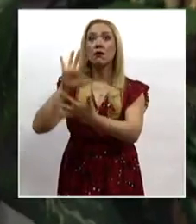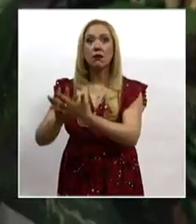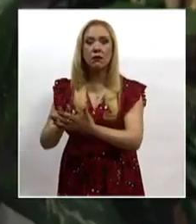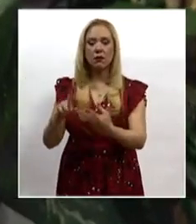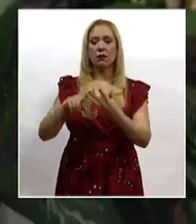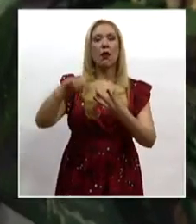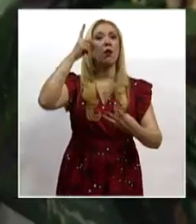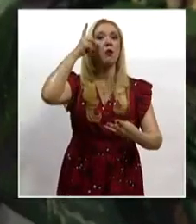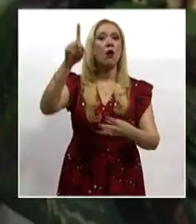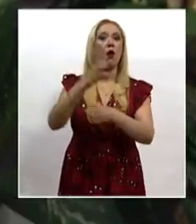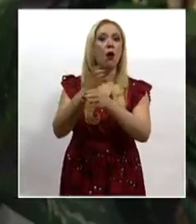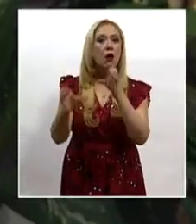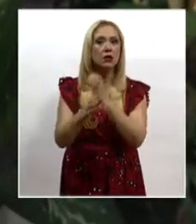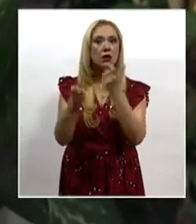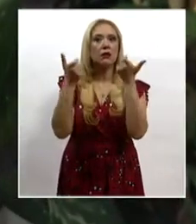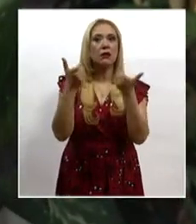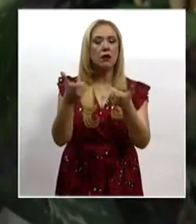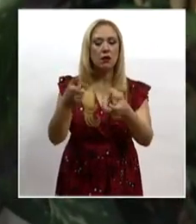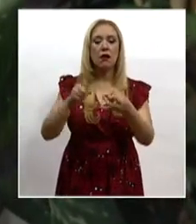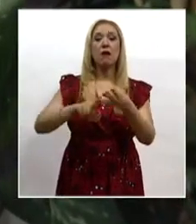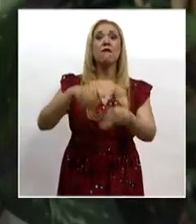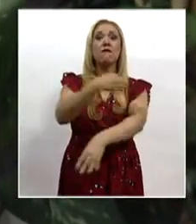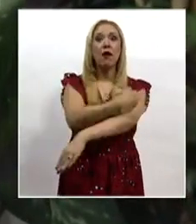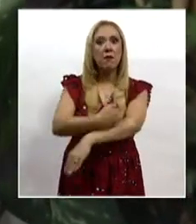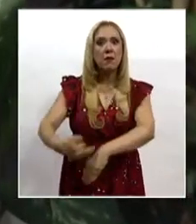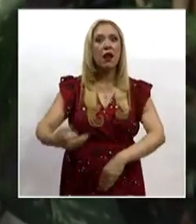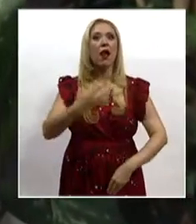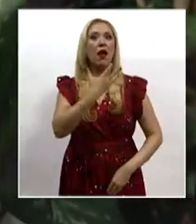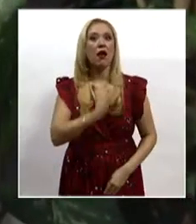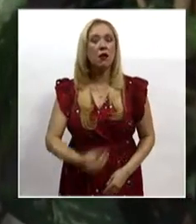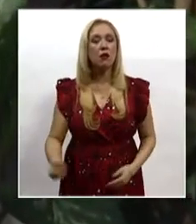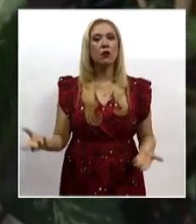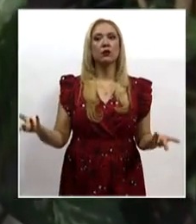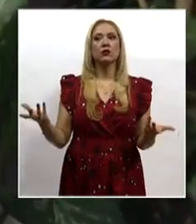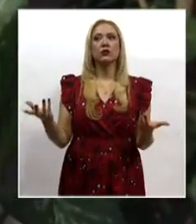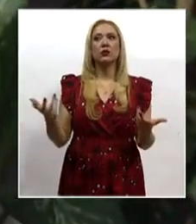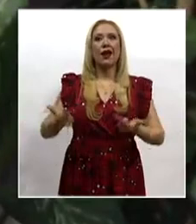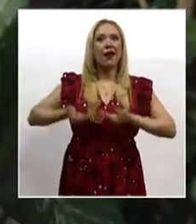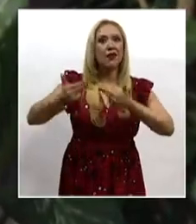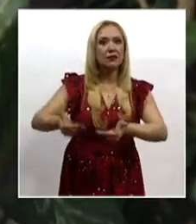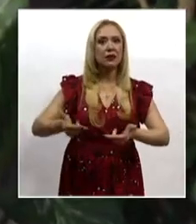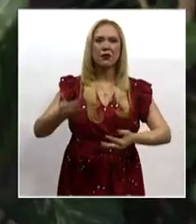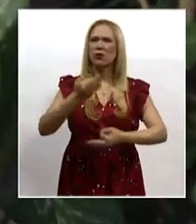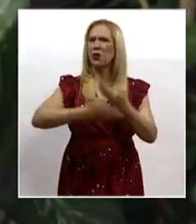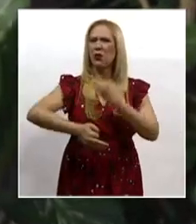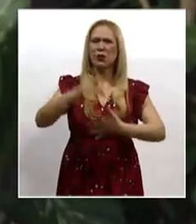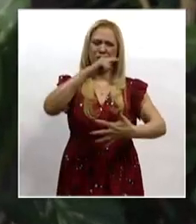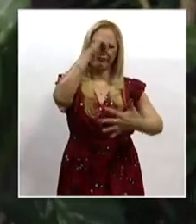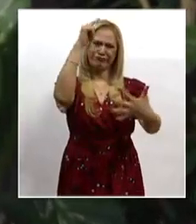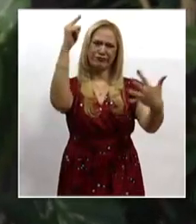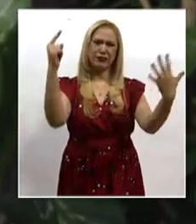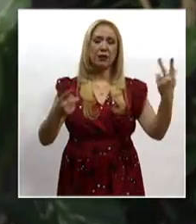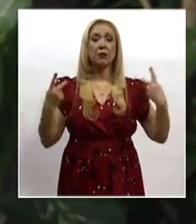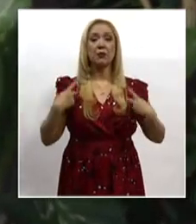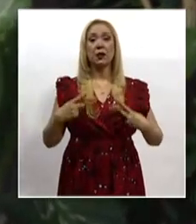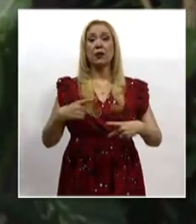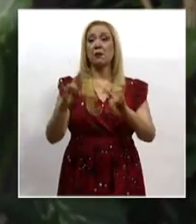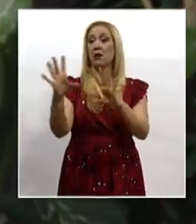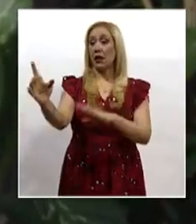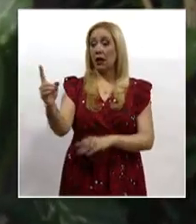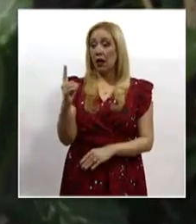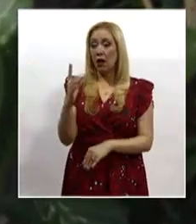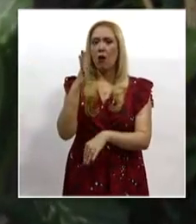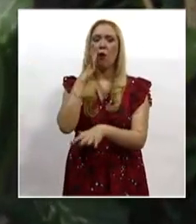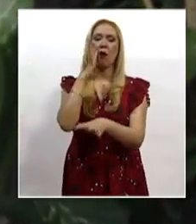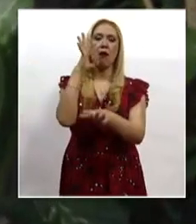cuestiones de la familia de todas las personas. Entonces implica un compromiso con cada una de las personas que se acercan a